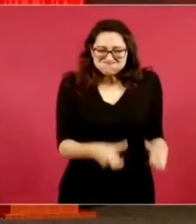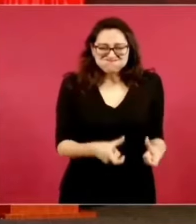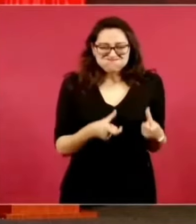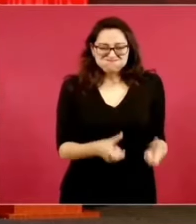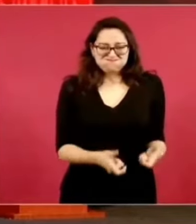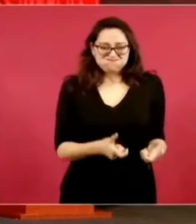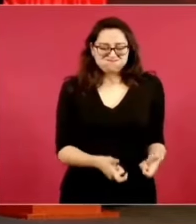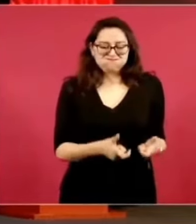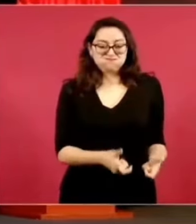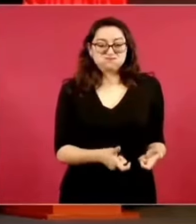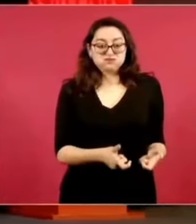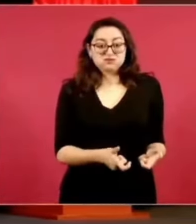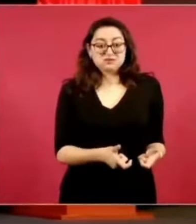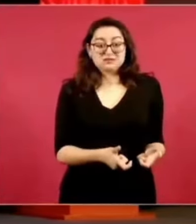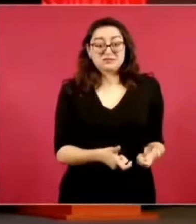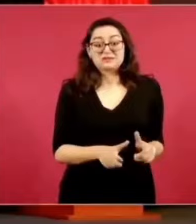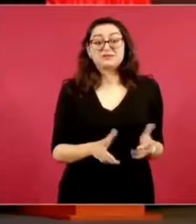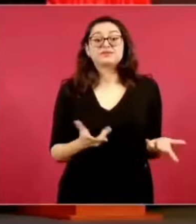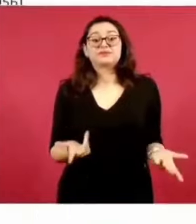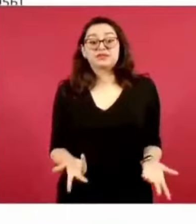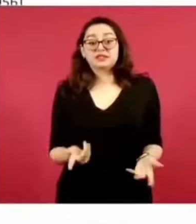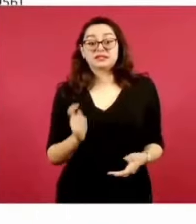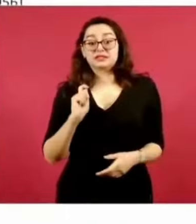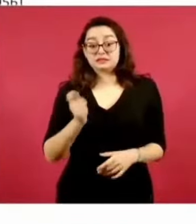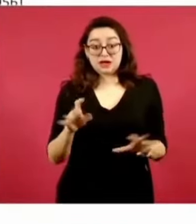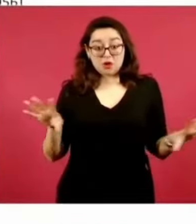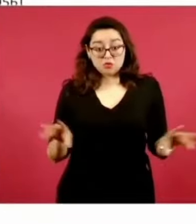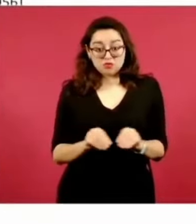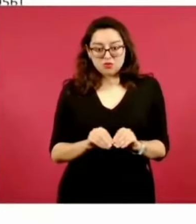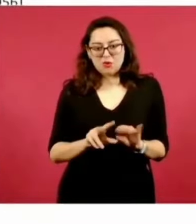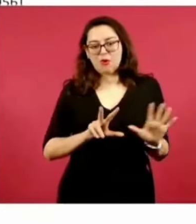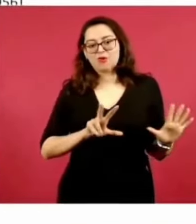Llega casi a 800,000 mensual.